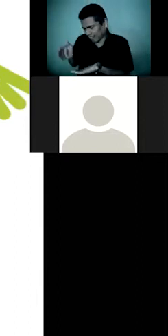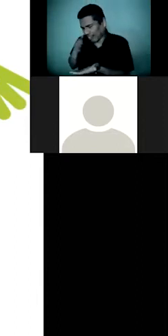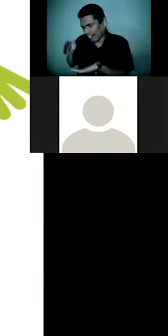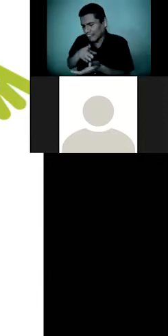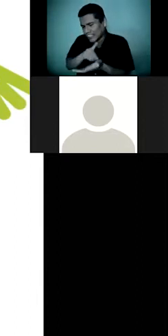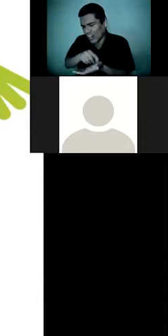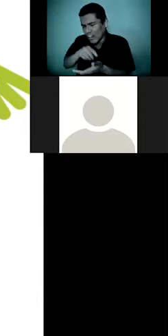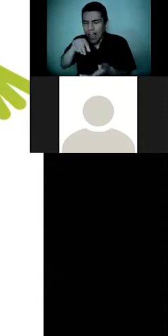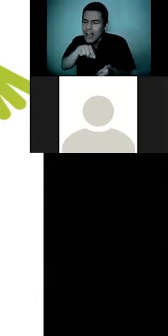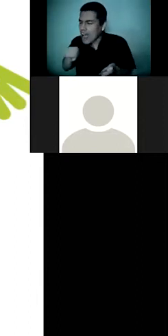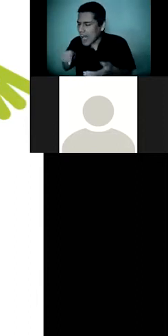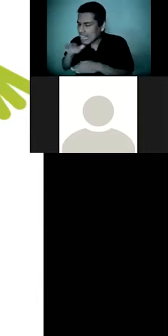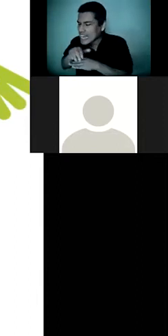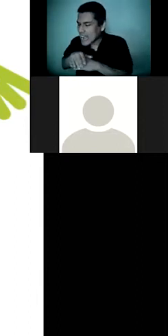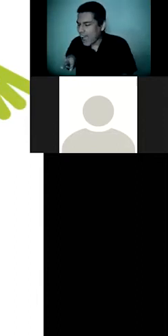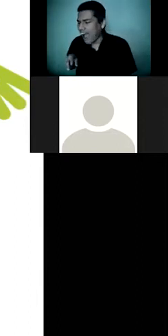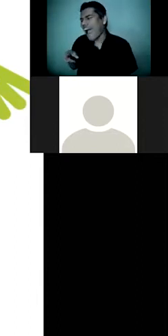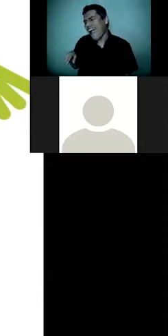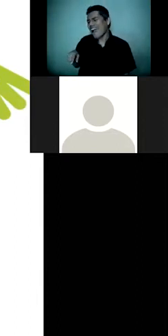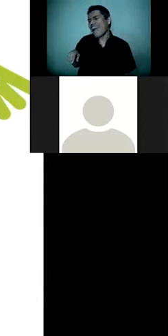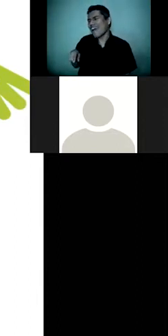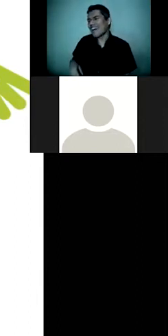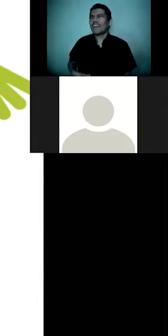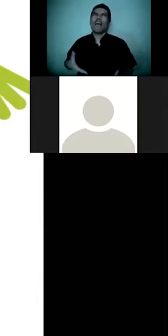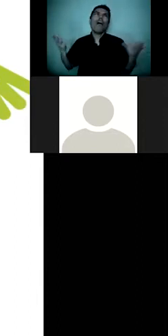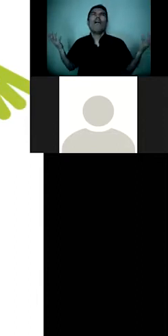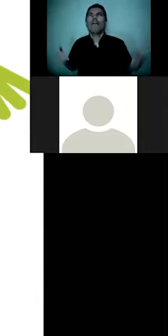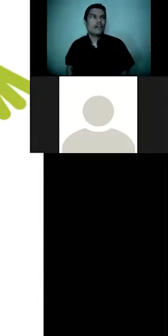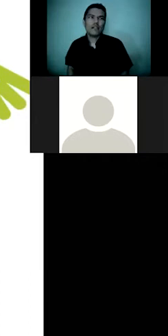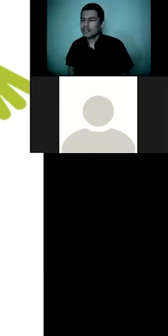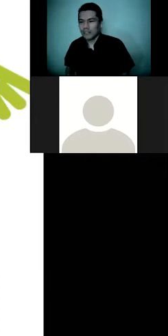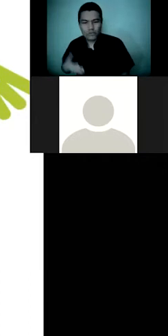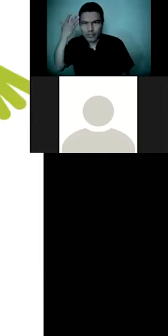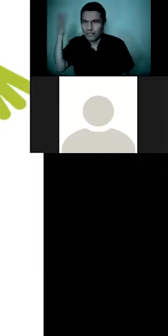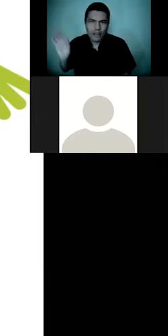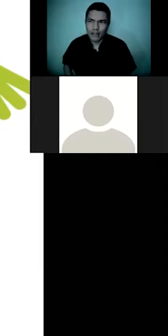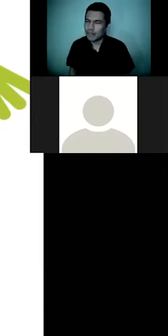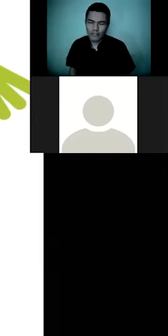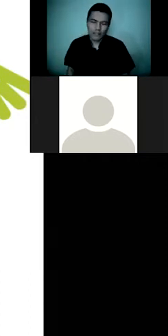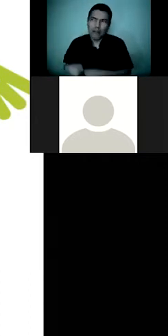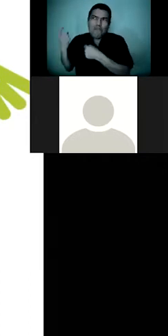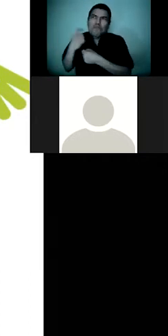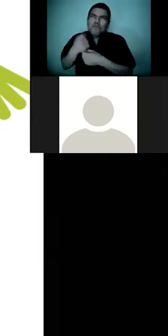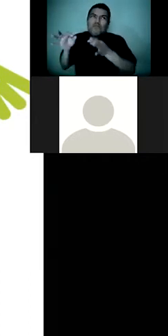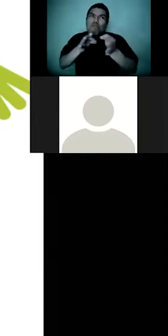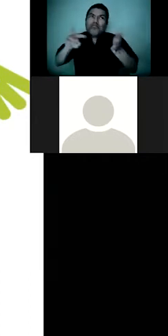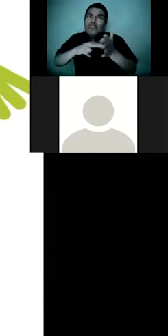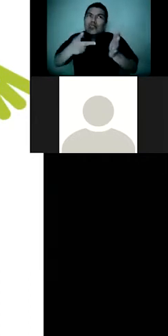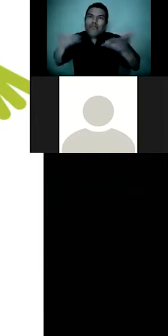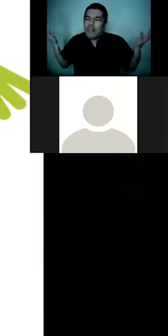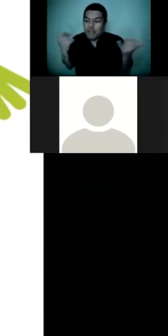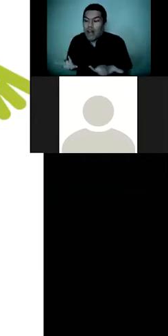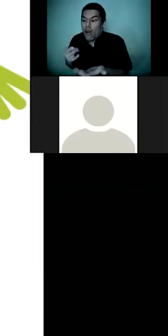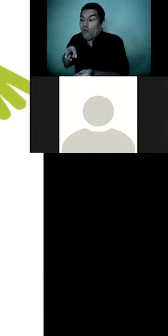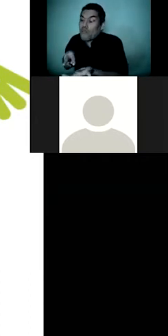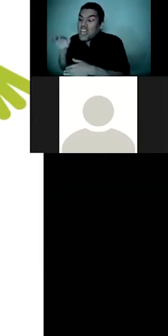Veo la palabra, busco el diccionario inglés, el español inglés, y ahí entiendo, ay, pero si es esta palabra, ese significado, ¿por qué no me dicen?